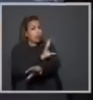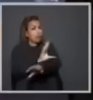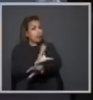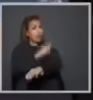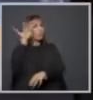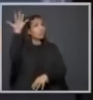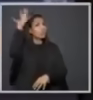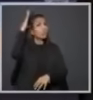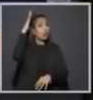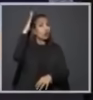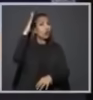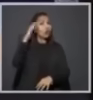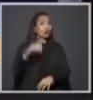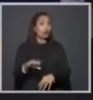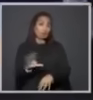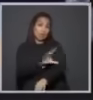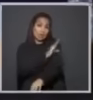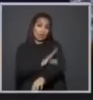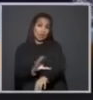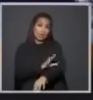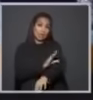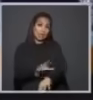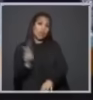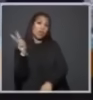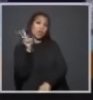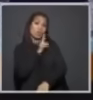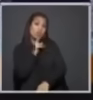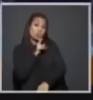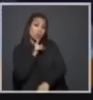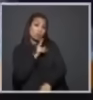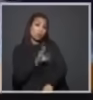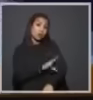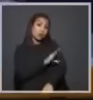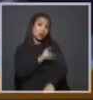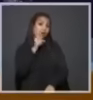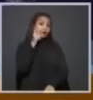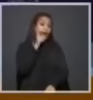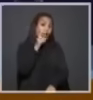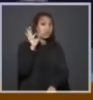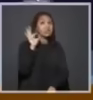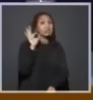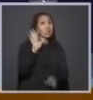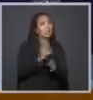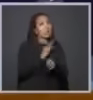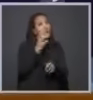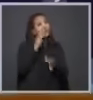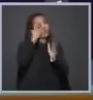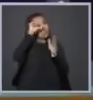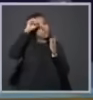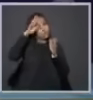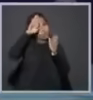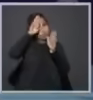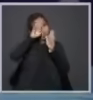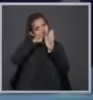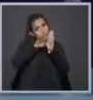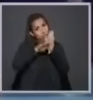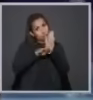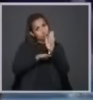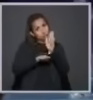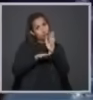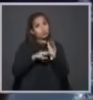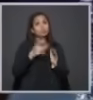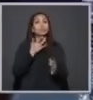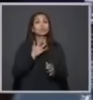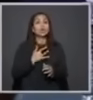energías alternativas que hay que impulsarlas, porque no podemos solo pensar en las energías